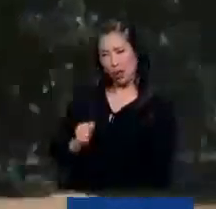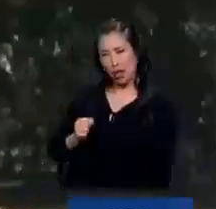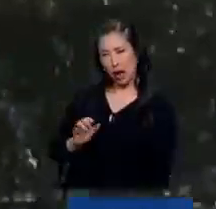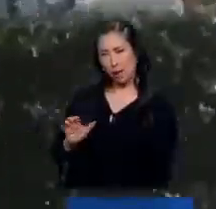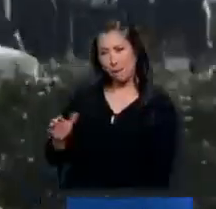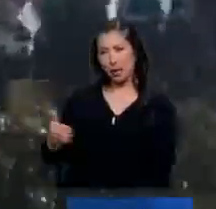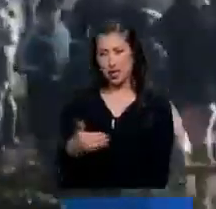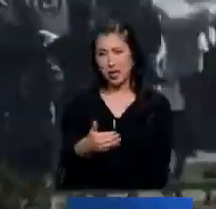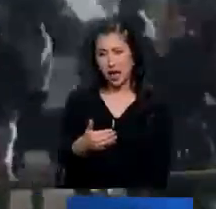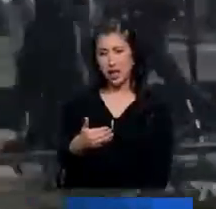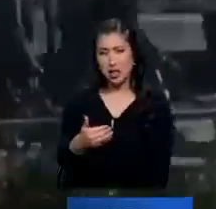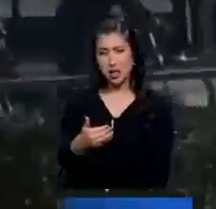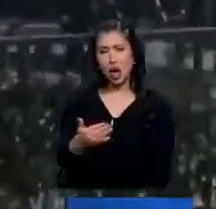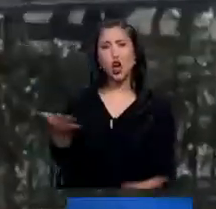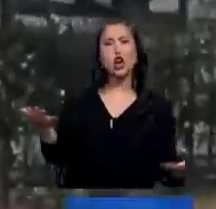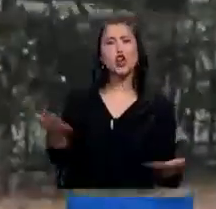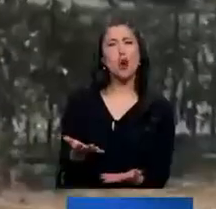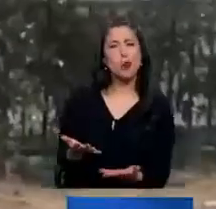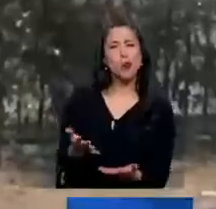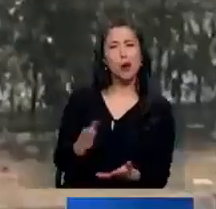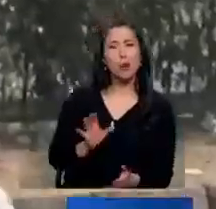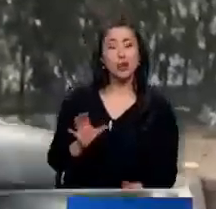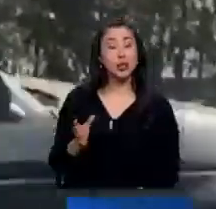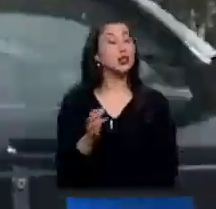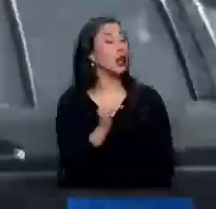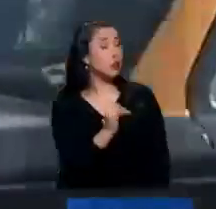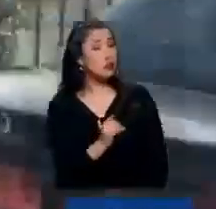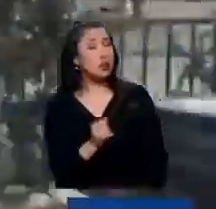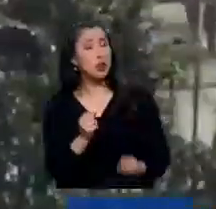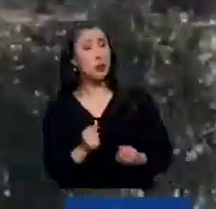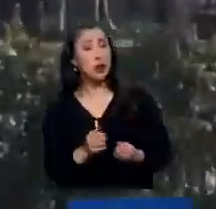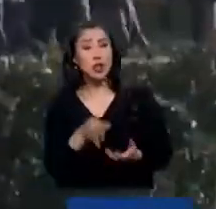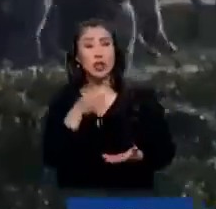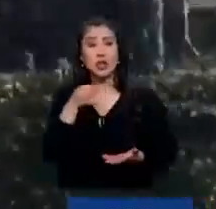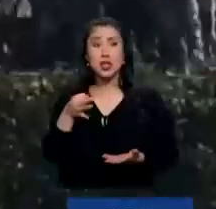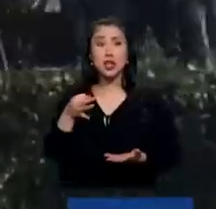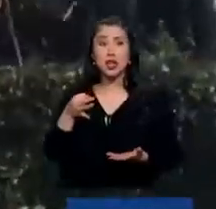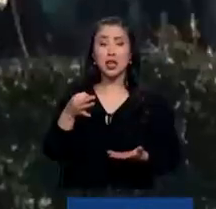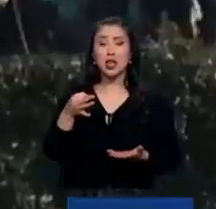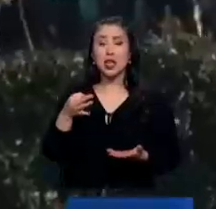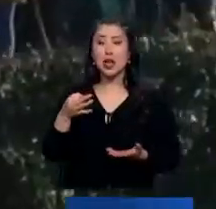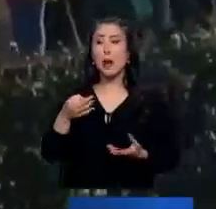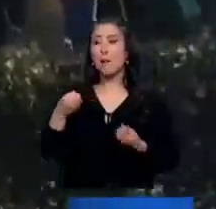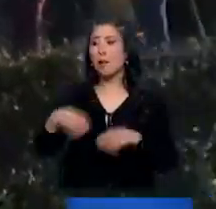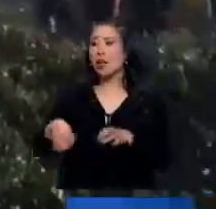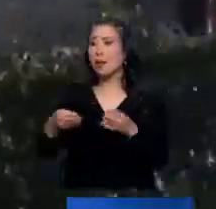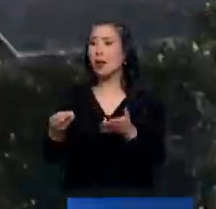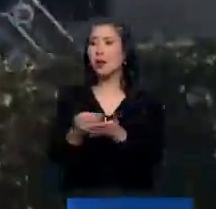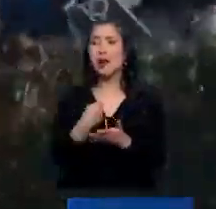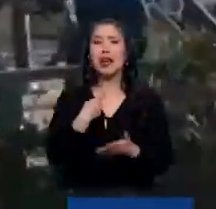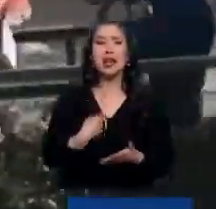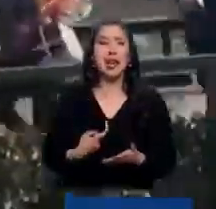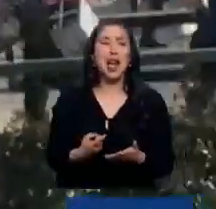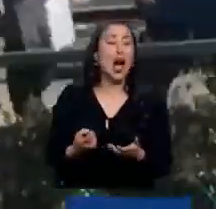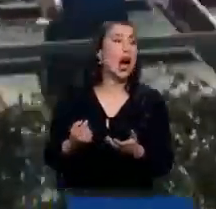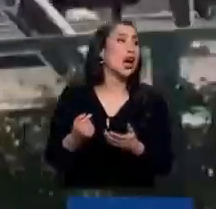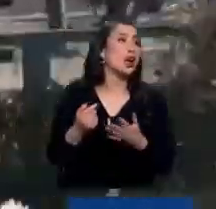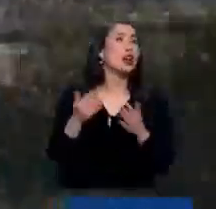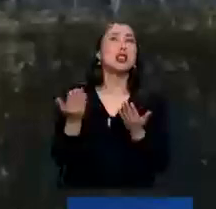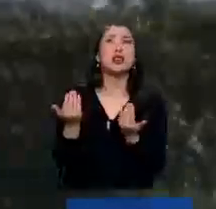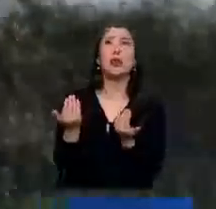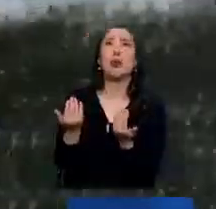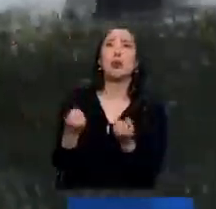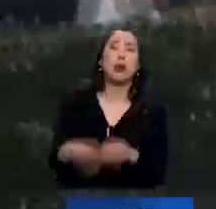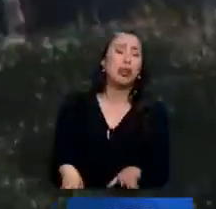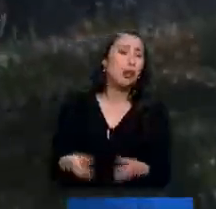los que se están llevando la tele? ¿Desde qué manera? ¿Desde qué punto? De decir, ¿sabéis qué? No tengo nada más que perder. Es tanta la desesperanza